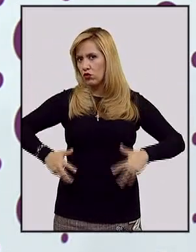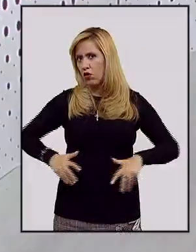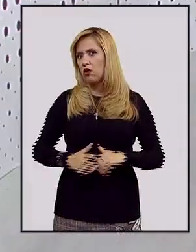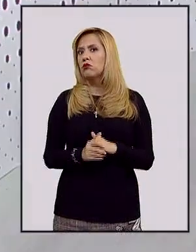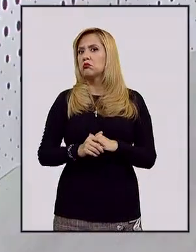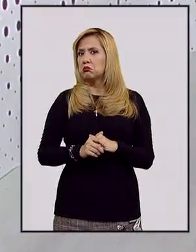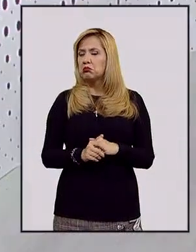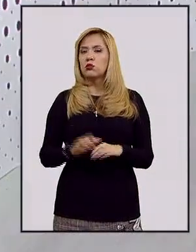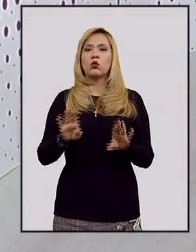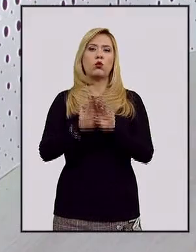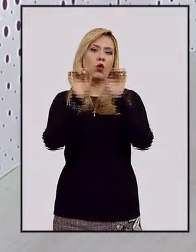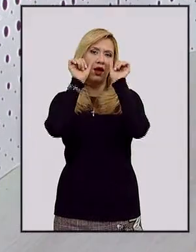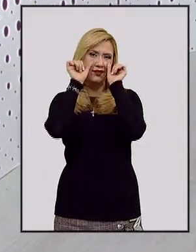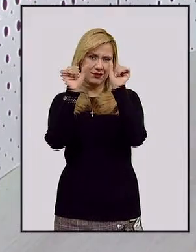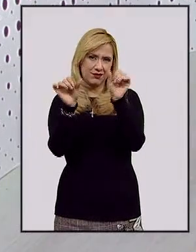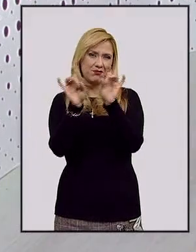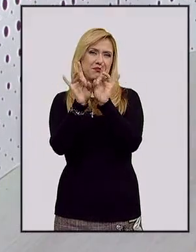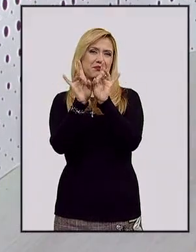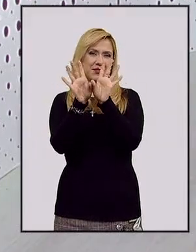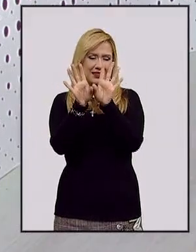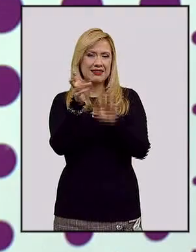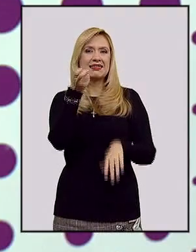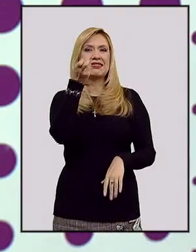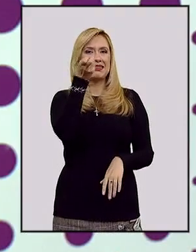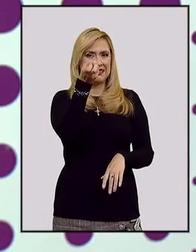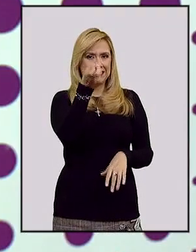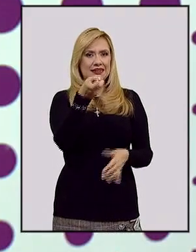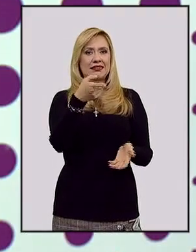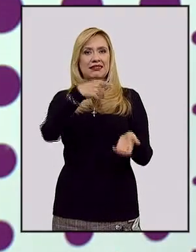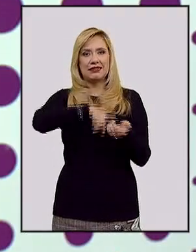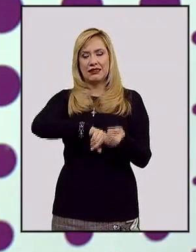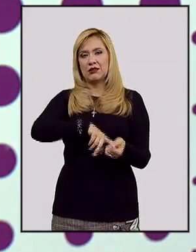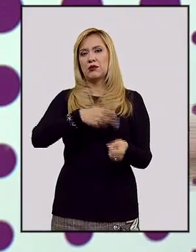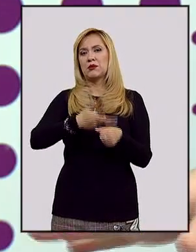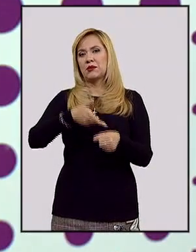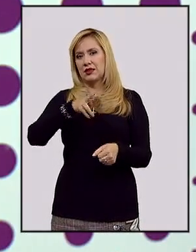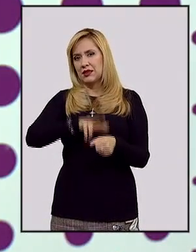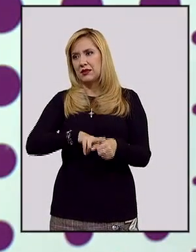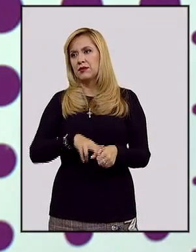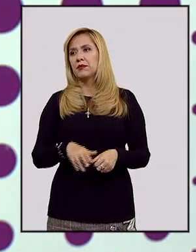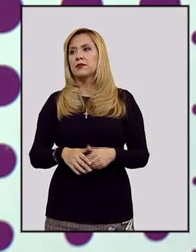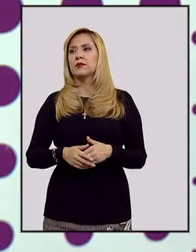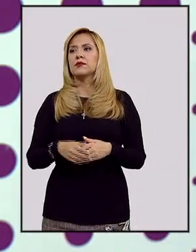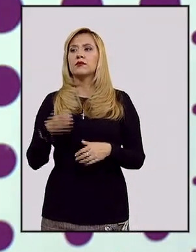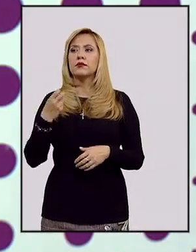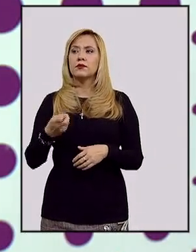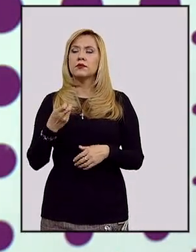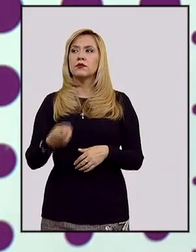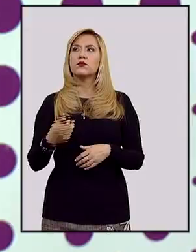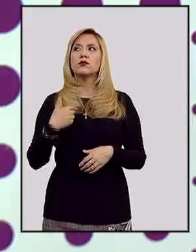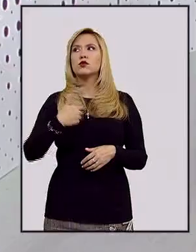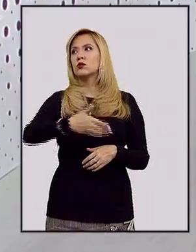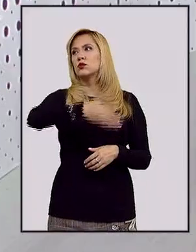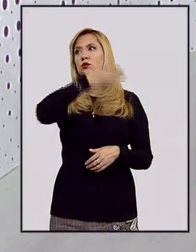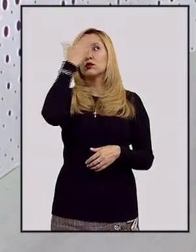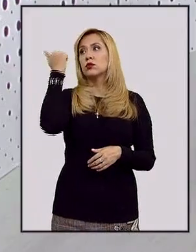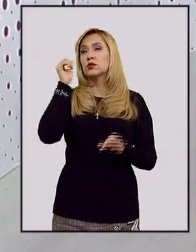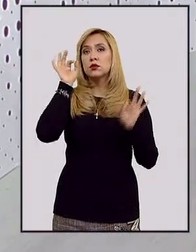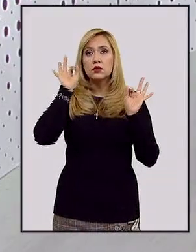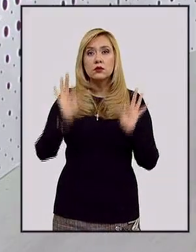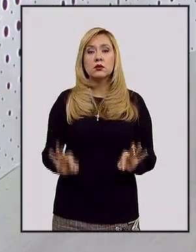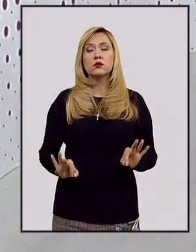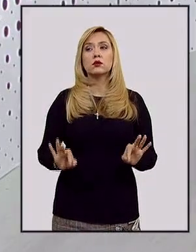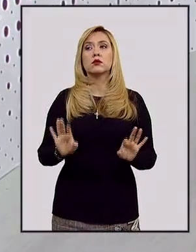atención inmediata de casos, digamos, dentro de los propios hospitales. Sí, en este caso no sé si existe uno específicamente en